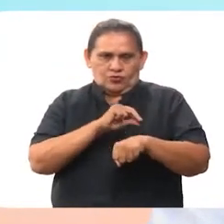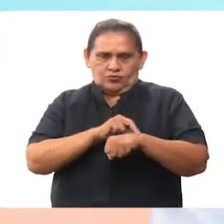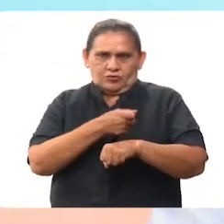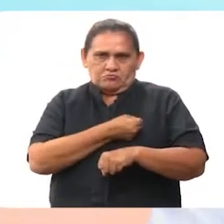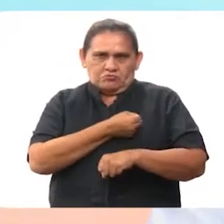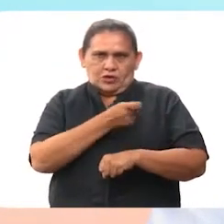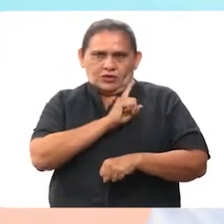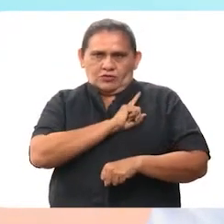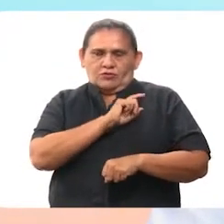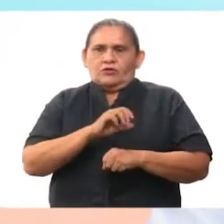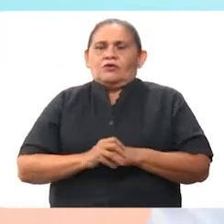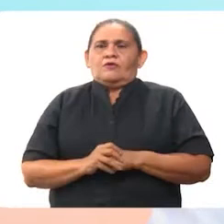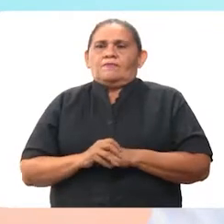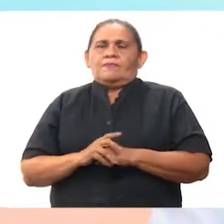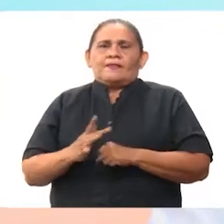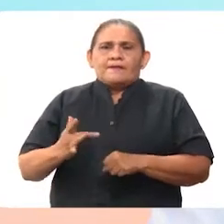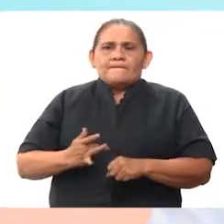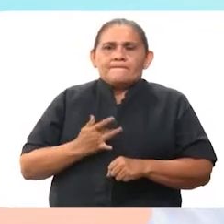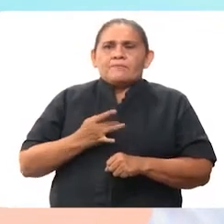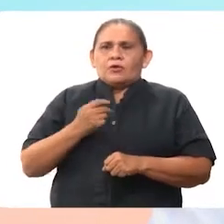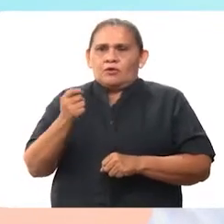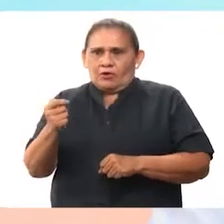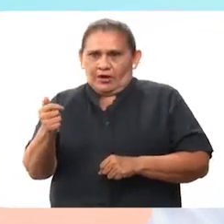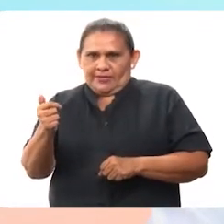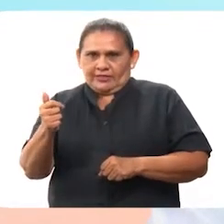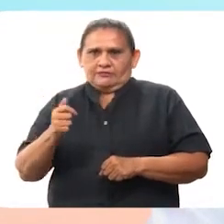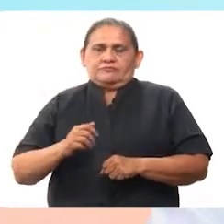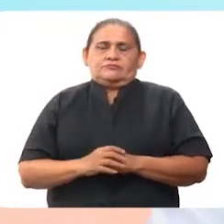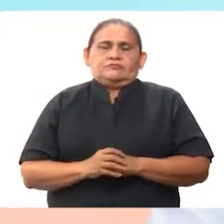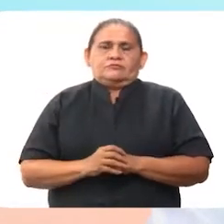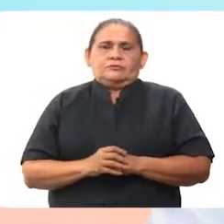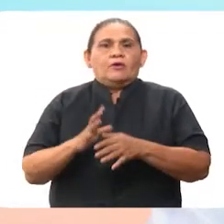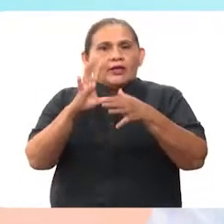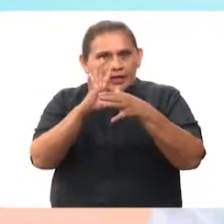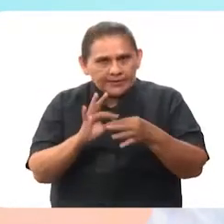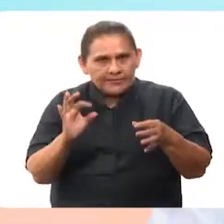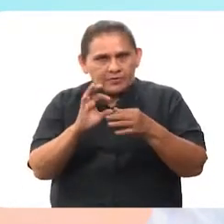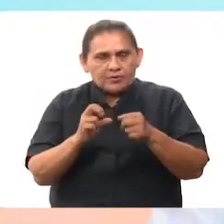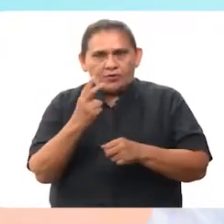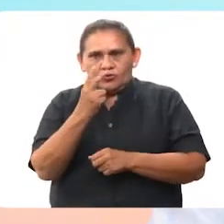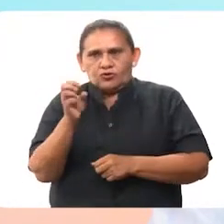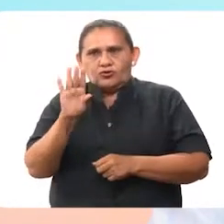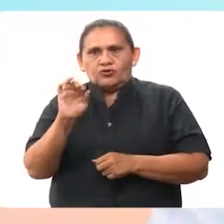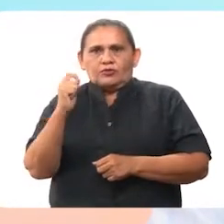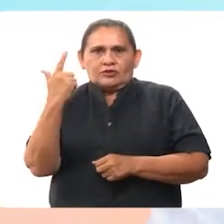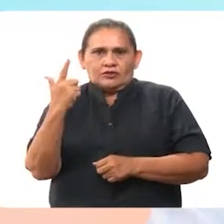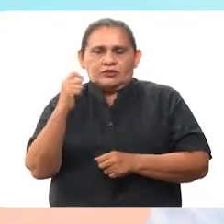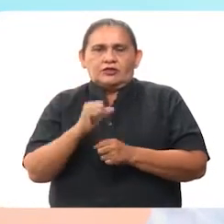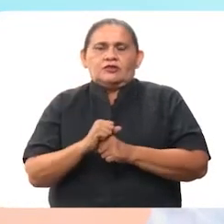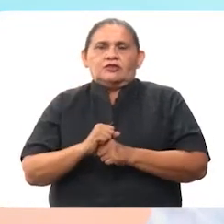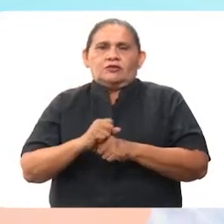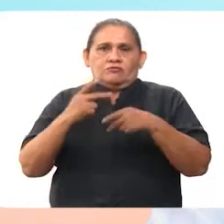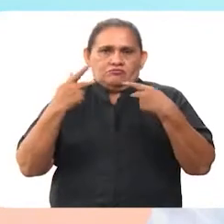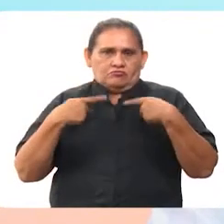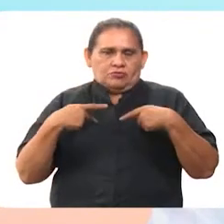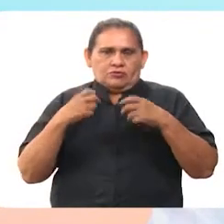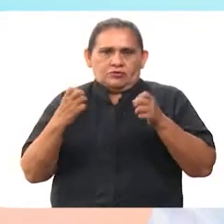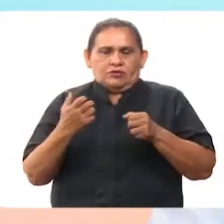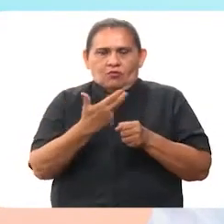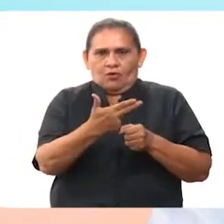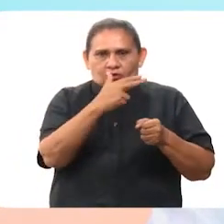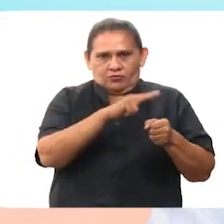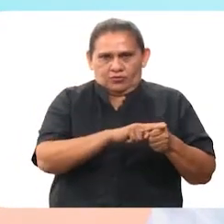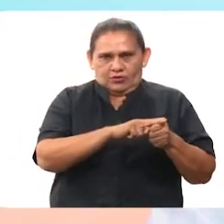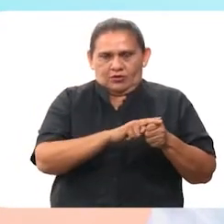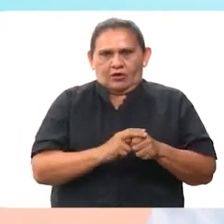Salud de Yucatán. Presentan síntomas leves. Como ya se mencionó, 257 de los casos positivos están en